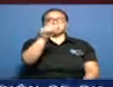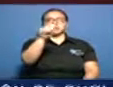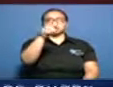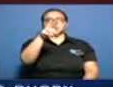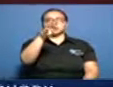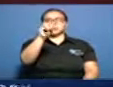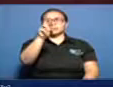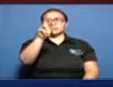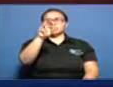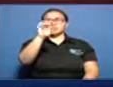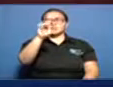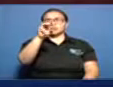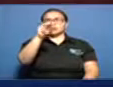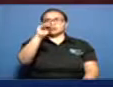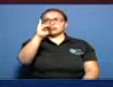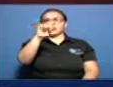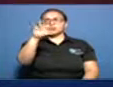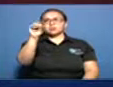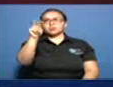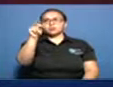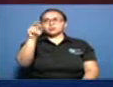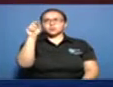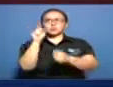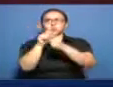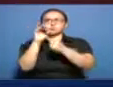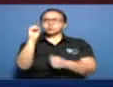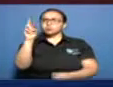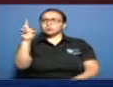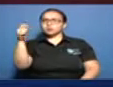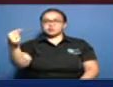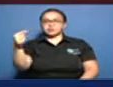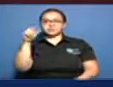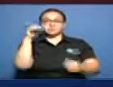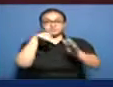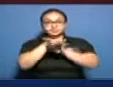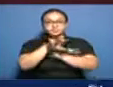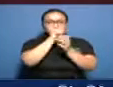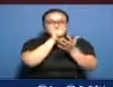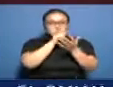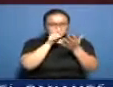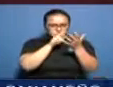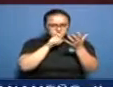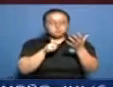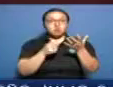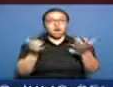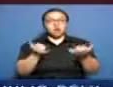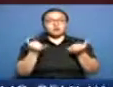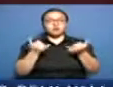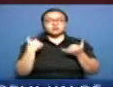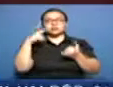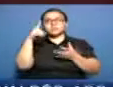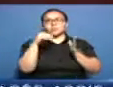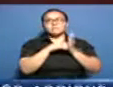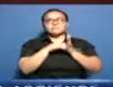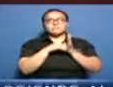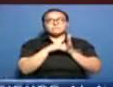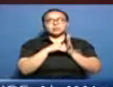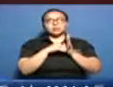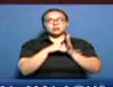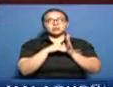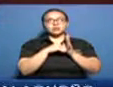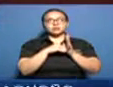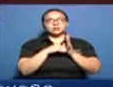www.alianzaporelmillon.org. Las inscripciones son electrónicas. A la fecha tenemos ya más de 1,000 voluntarios. Estamos esperando 100,000 voluntarios